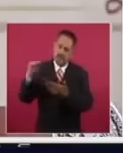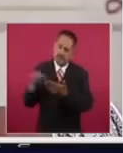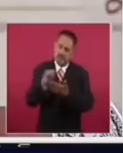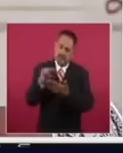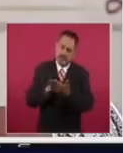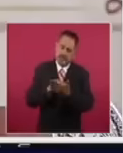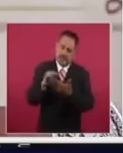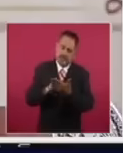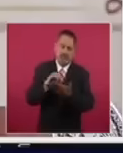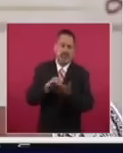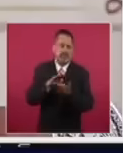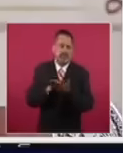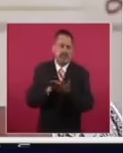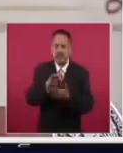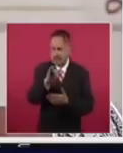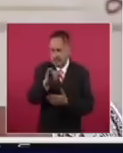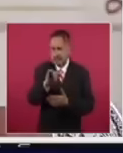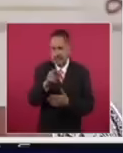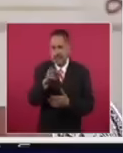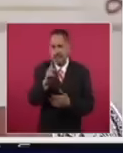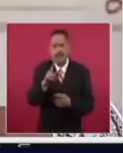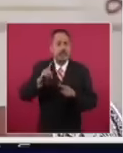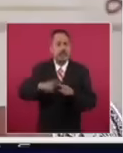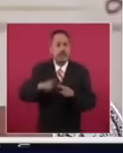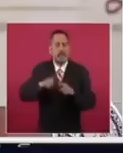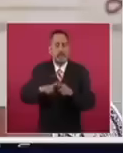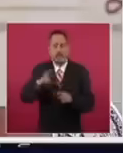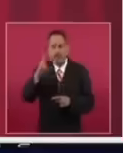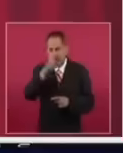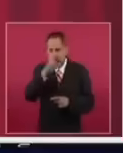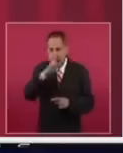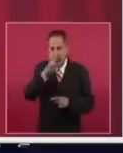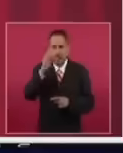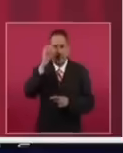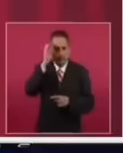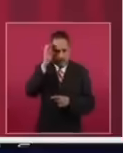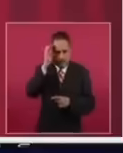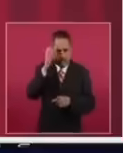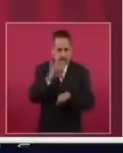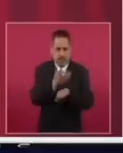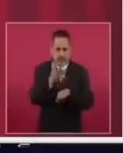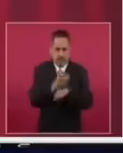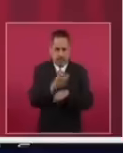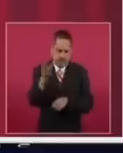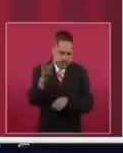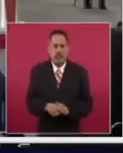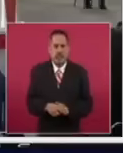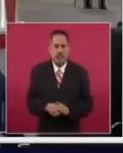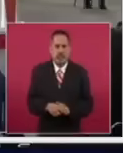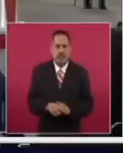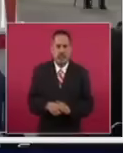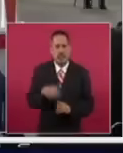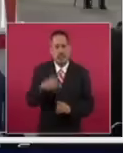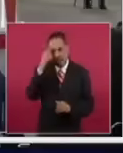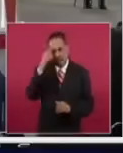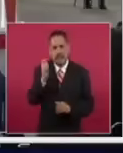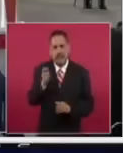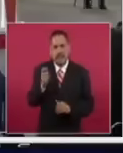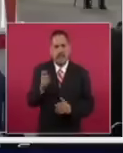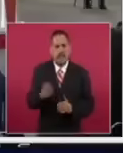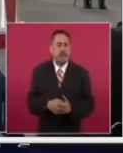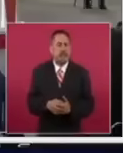suscriban principalmente Rusia China y Estados Unidos para